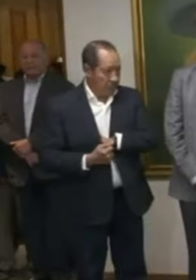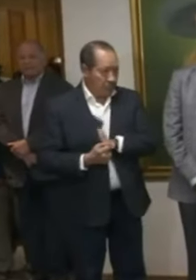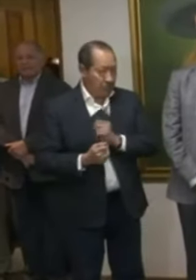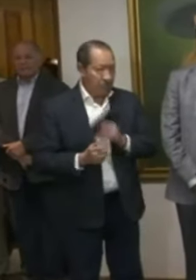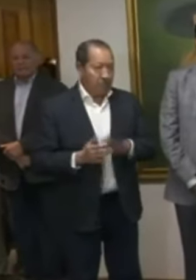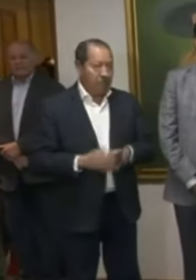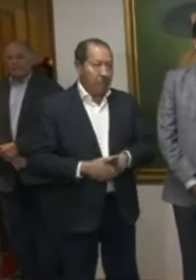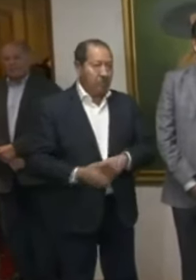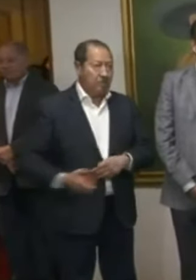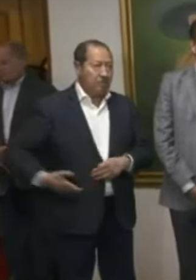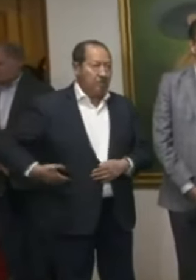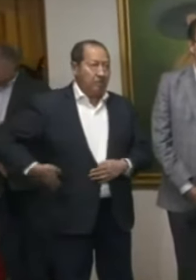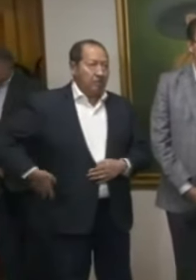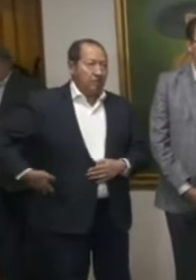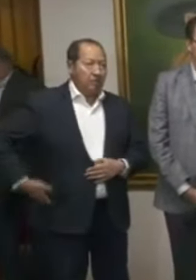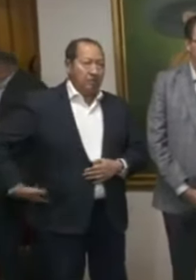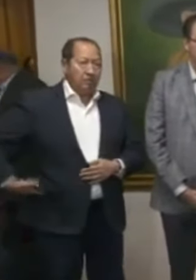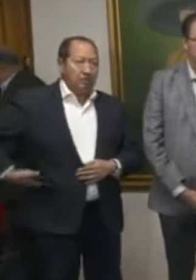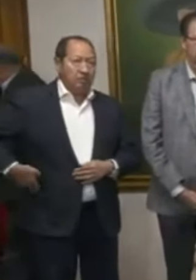iniciativas que